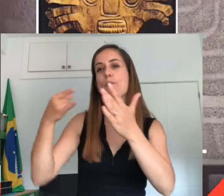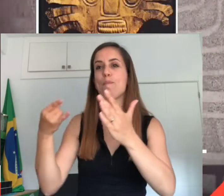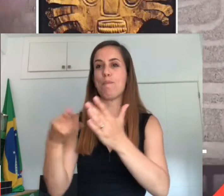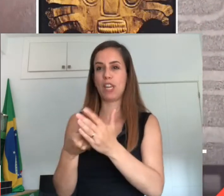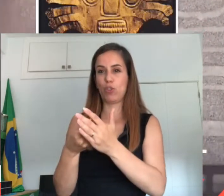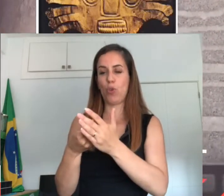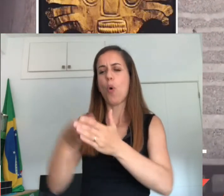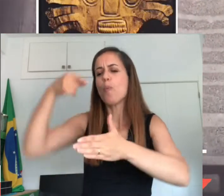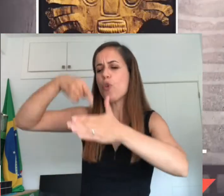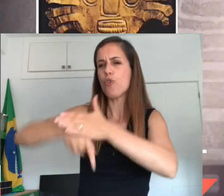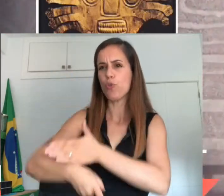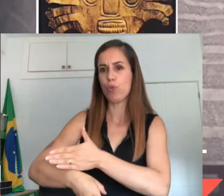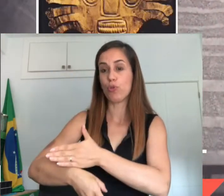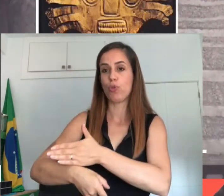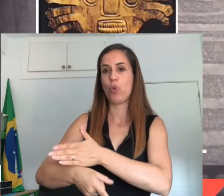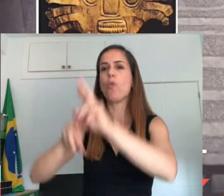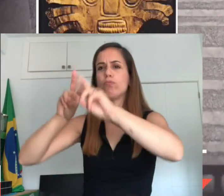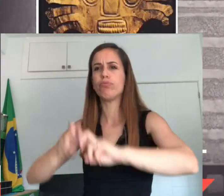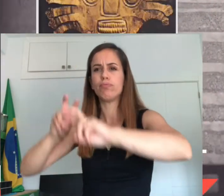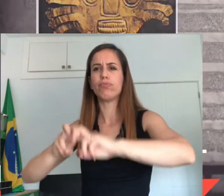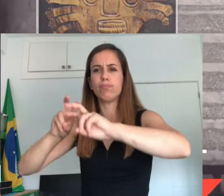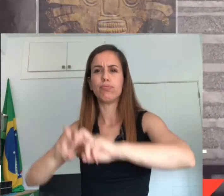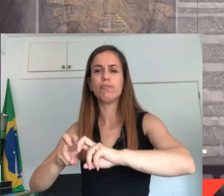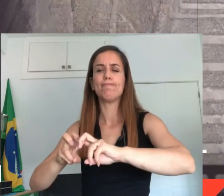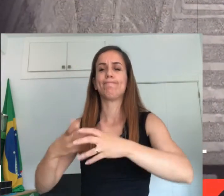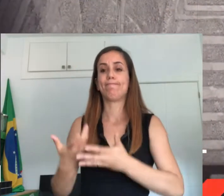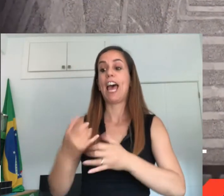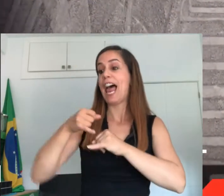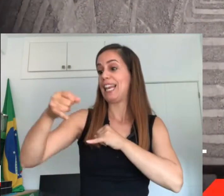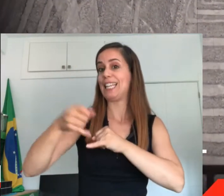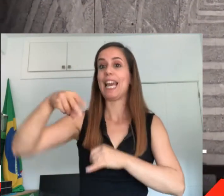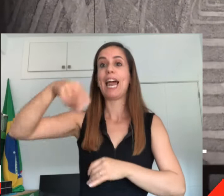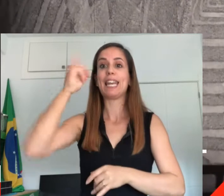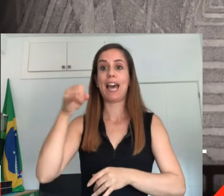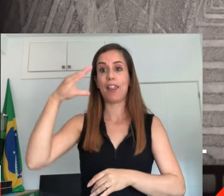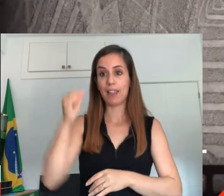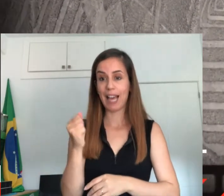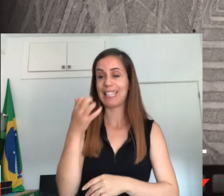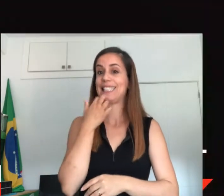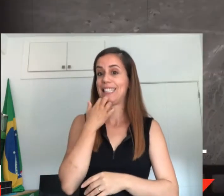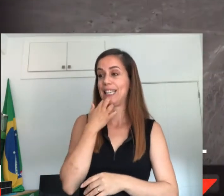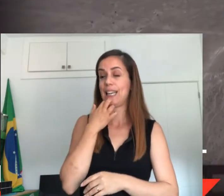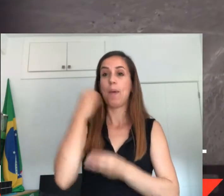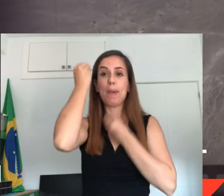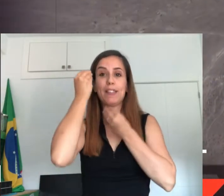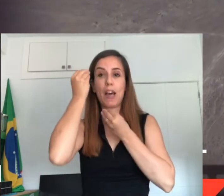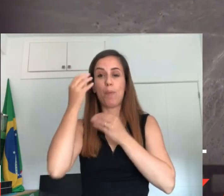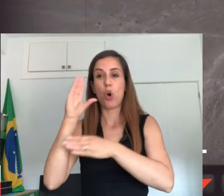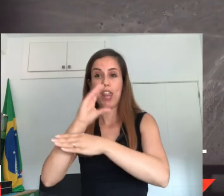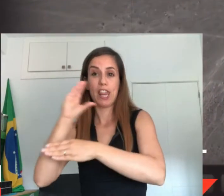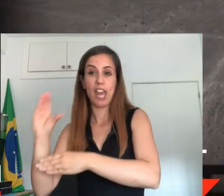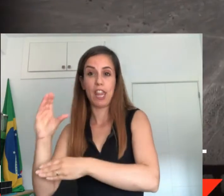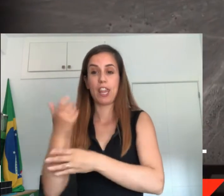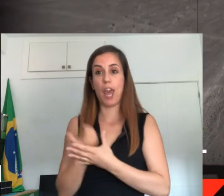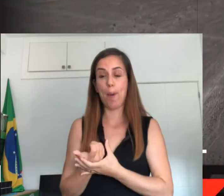concepciones que podemos tener. El estado de la cuestión sobre la línea de Nazca, si vamos a la ciencia, podemos